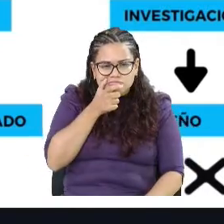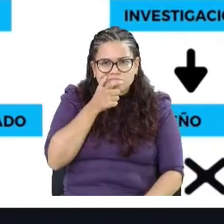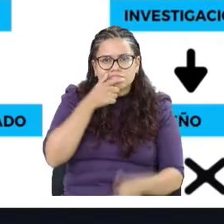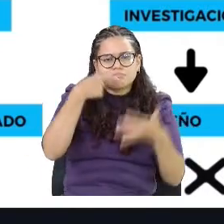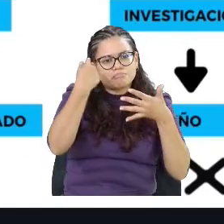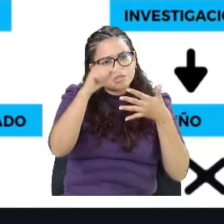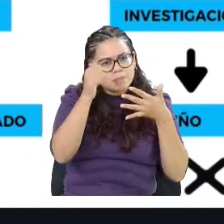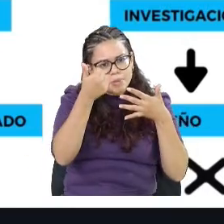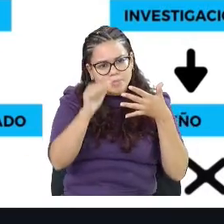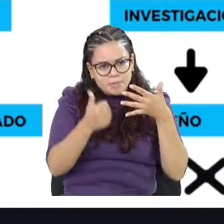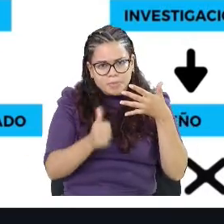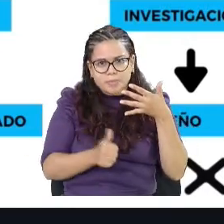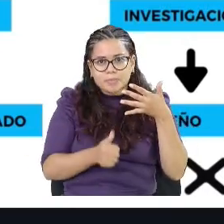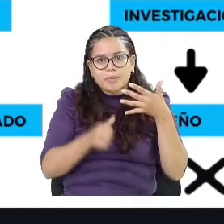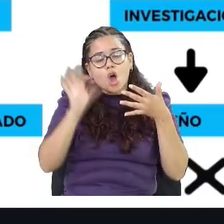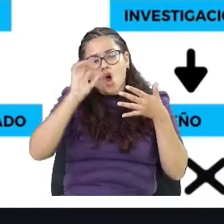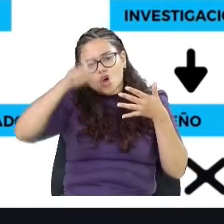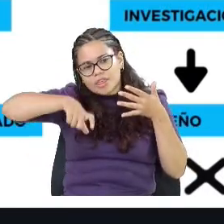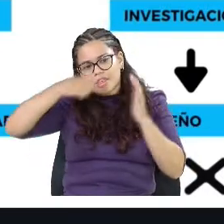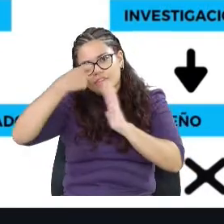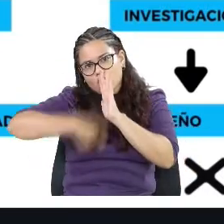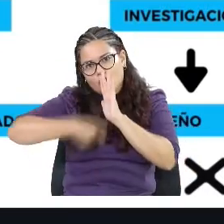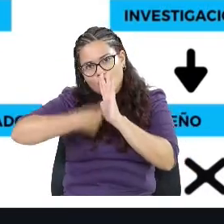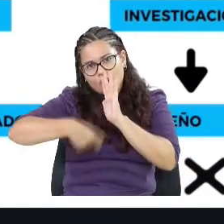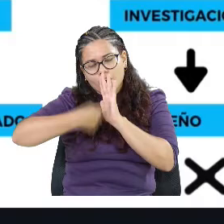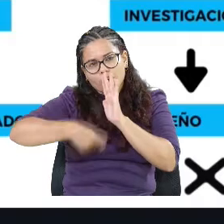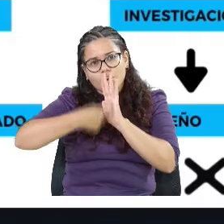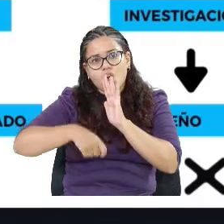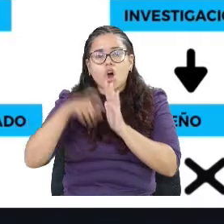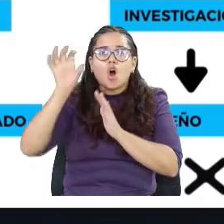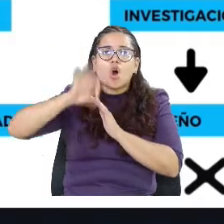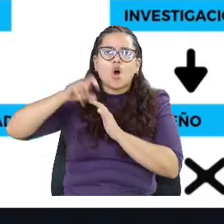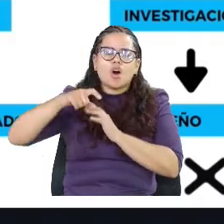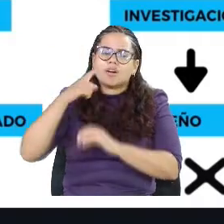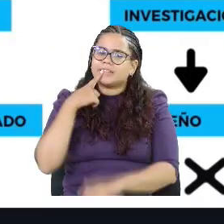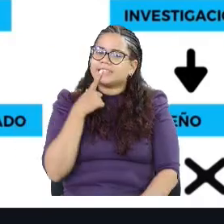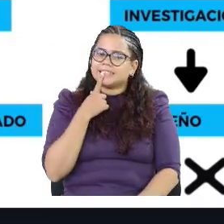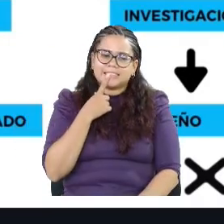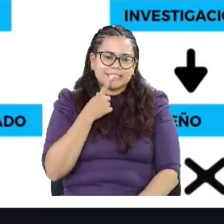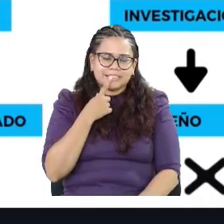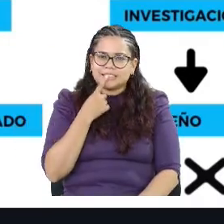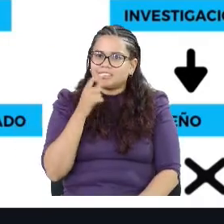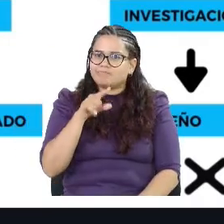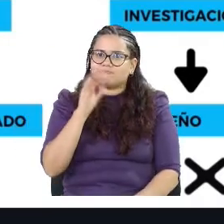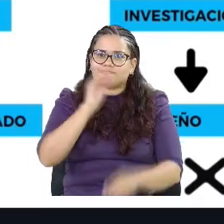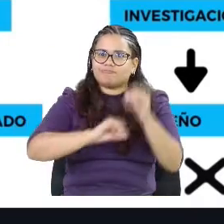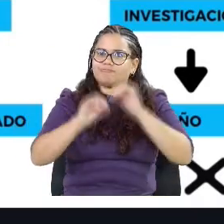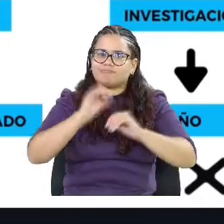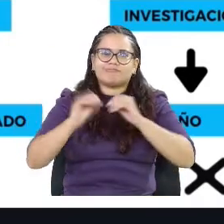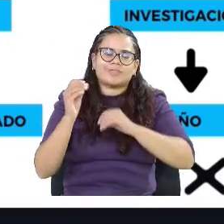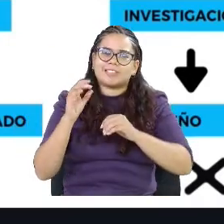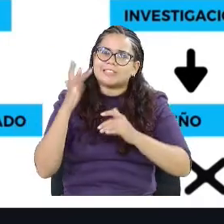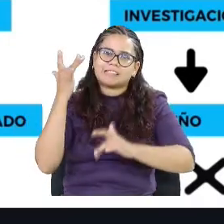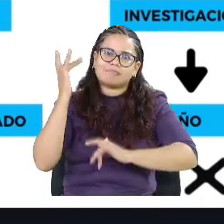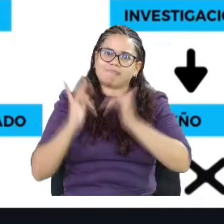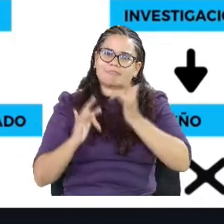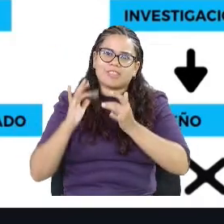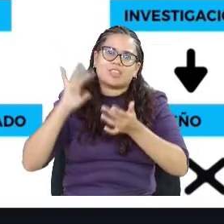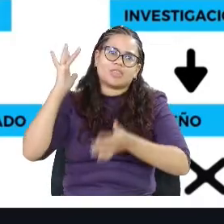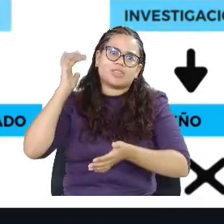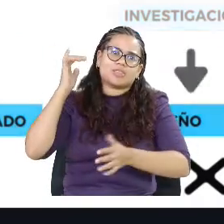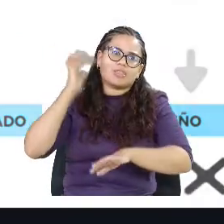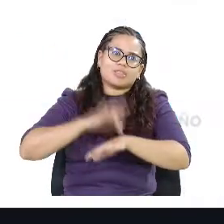y nuevamente corregido de otra forma o simplemente que el diseño no funcionó mucho y hay que empezar de